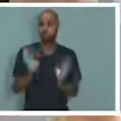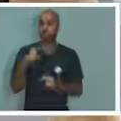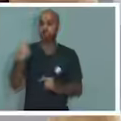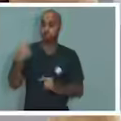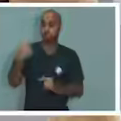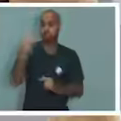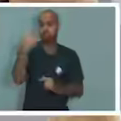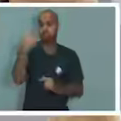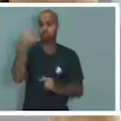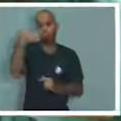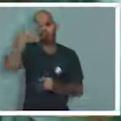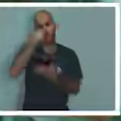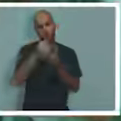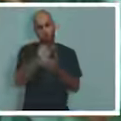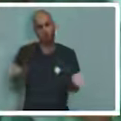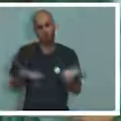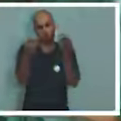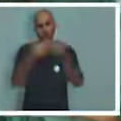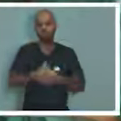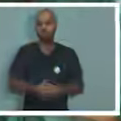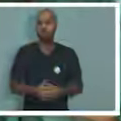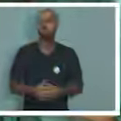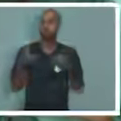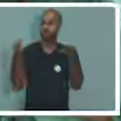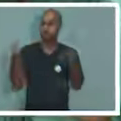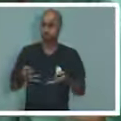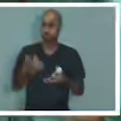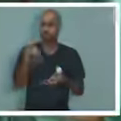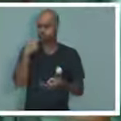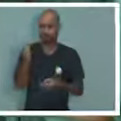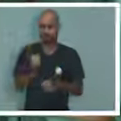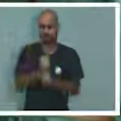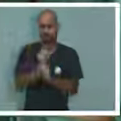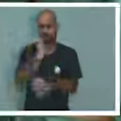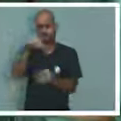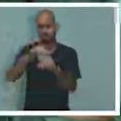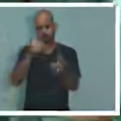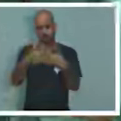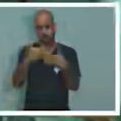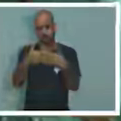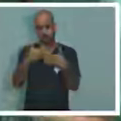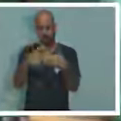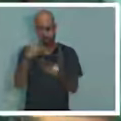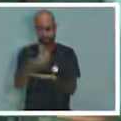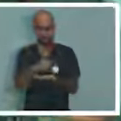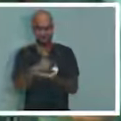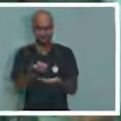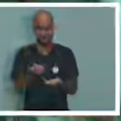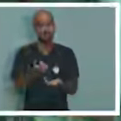país. Daniel, sin duda trabajar en la Unidad Empresarial de Base Genética El Jiwe es una labor de